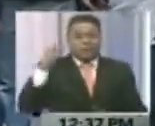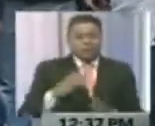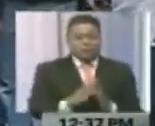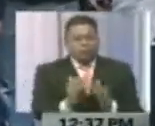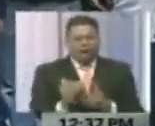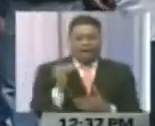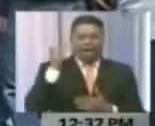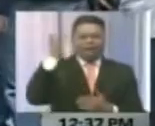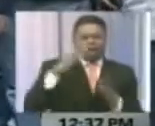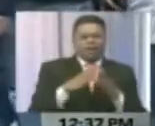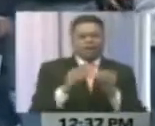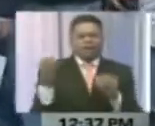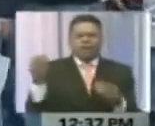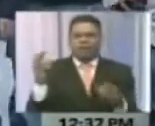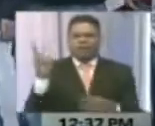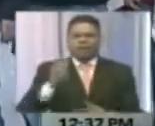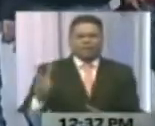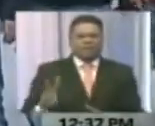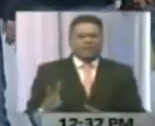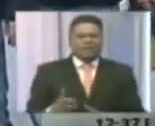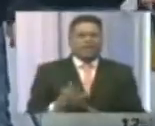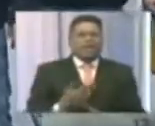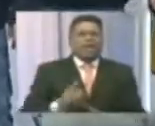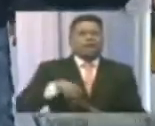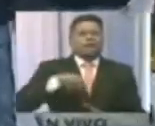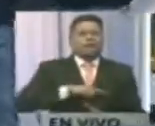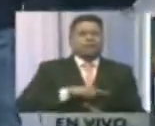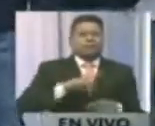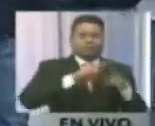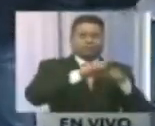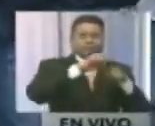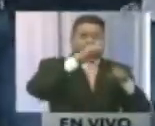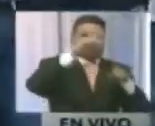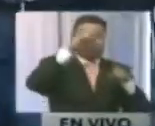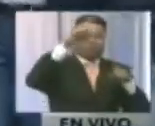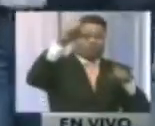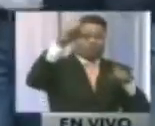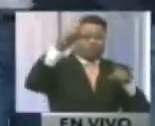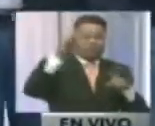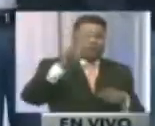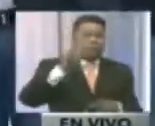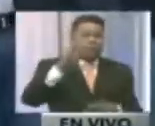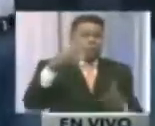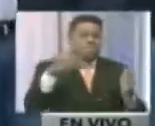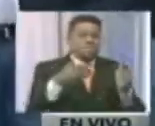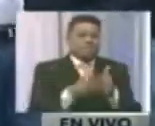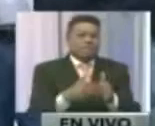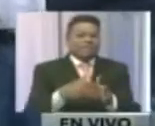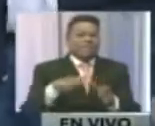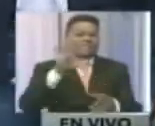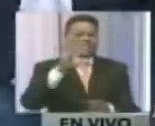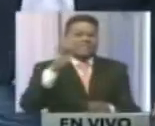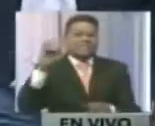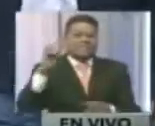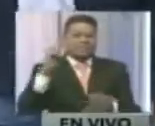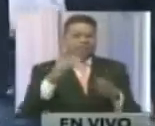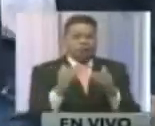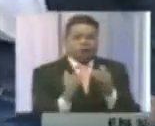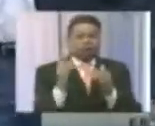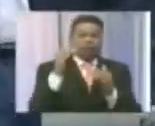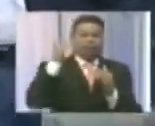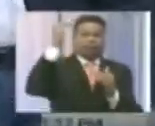altura para toda Venezuela, porque estamos a 1560 metros sobre el nivel del mar, recorriendo el país